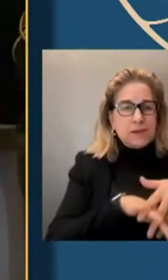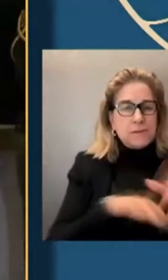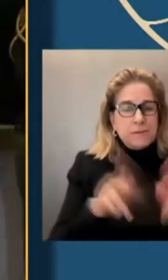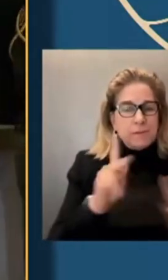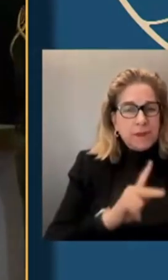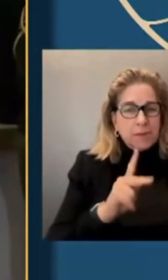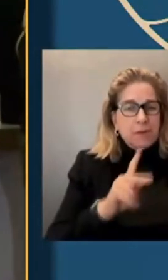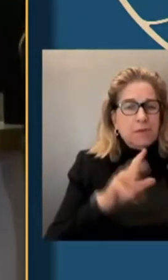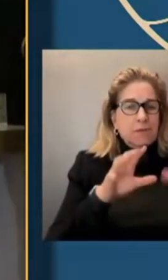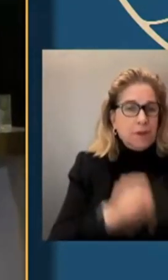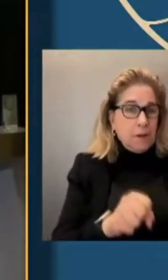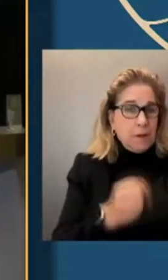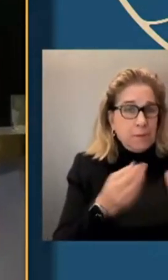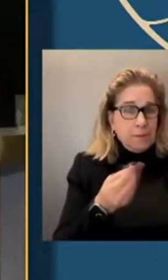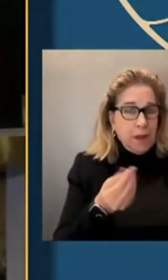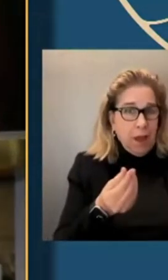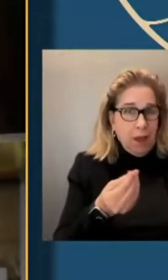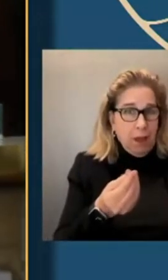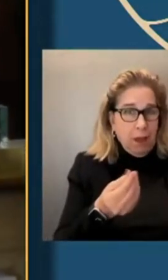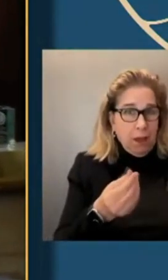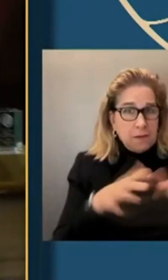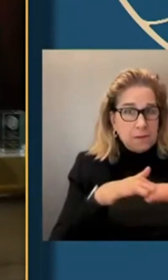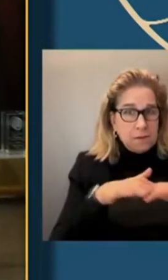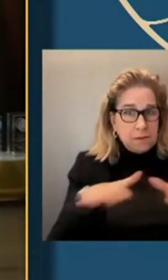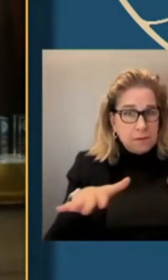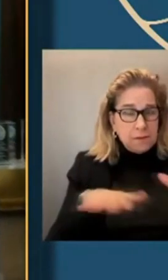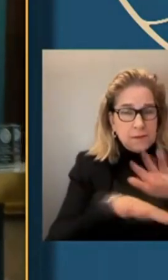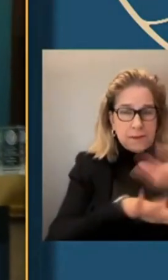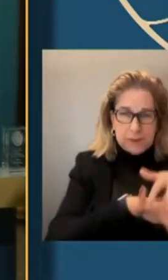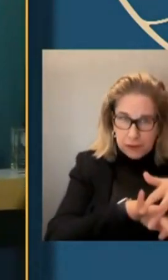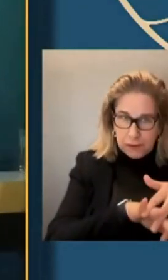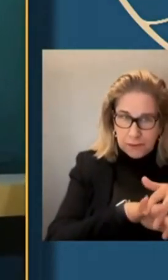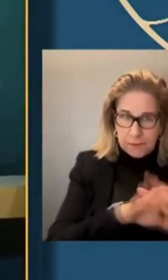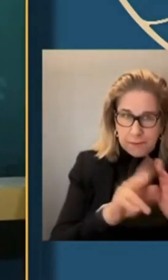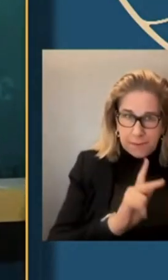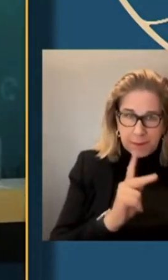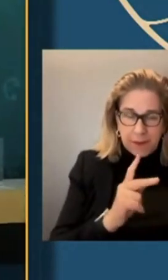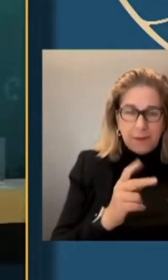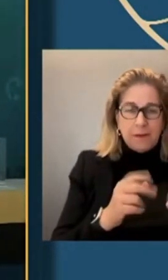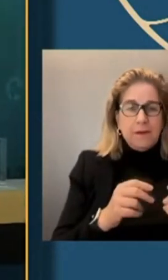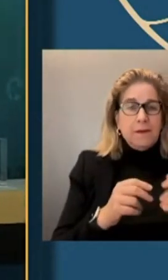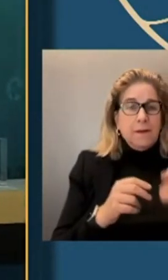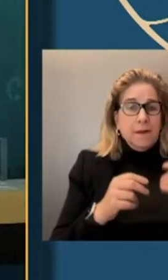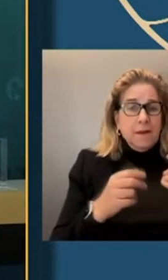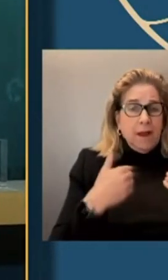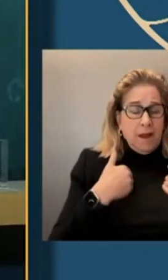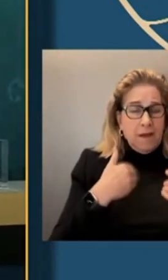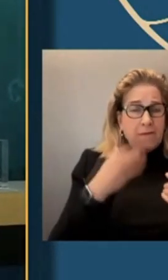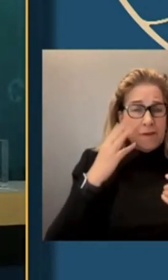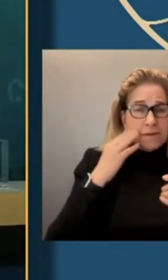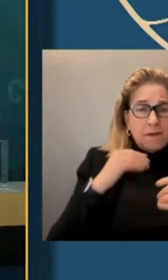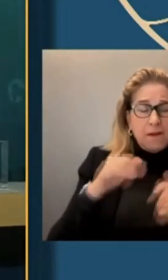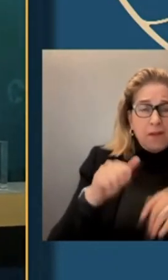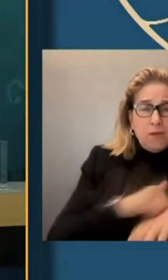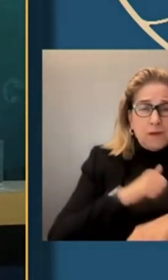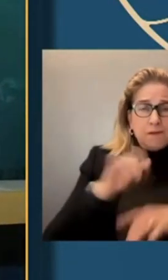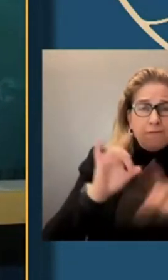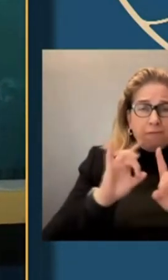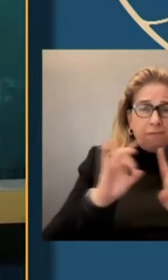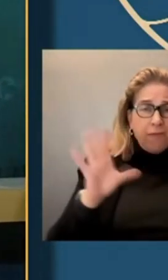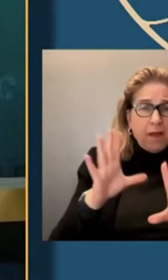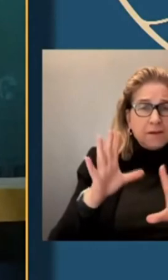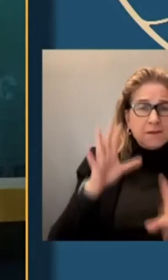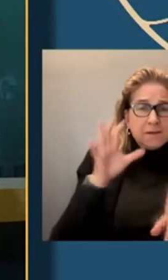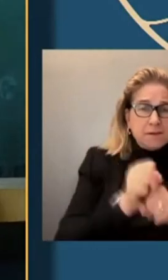recibió días atrás por parte del secretario de Estado de Estados Unidos, Antony Blinken, y la primera dama de Estados Unidos, Jill Biden, el Premio